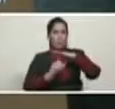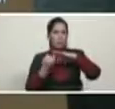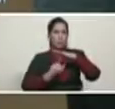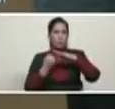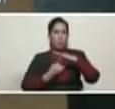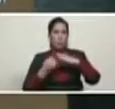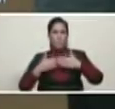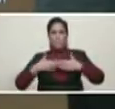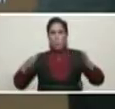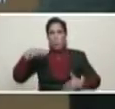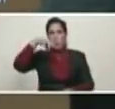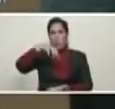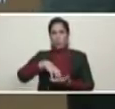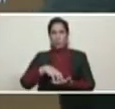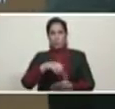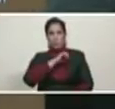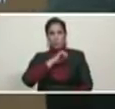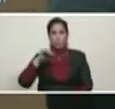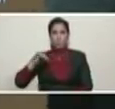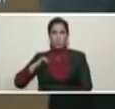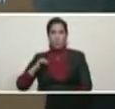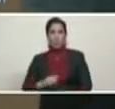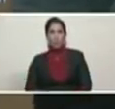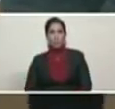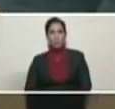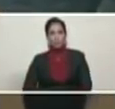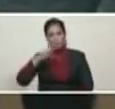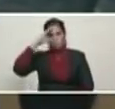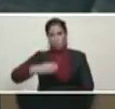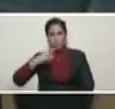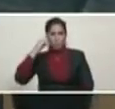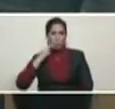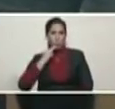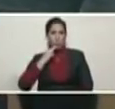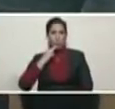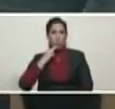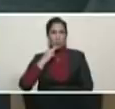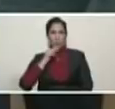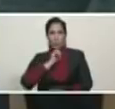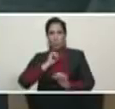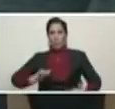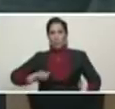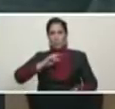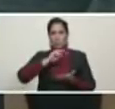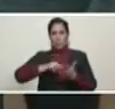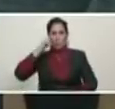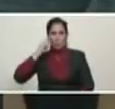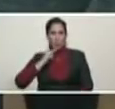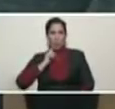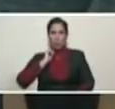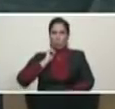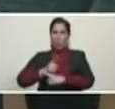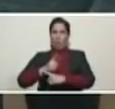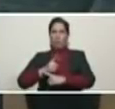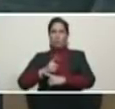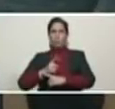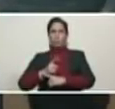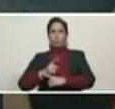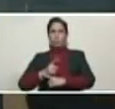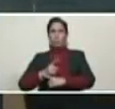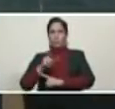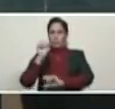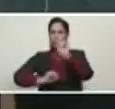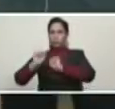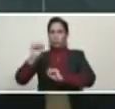Estado, instituciones privadas, la milicia bolivariana y la Fuerza Armada, den el carácter de inexpugnabilidad de